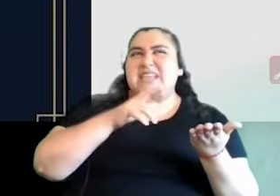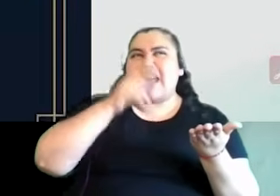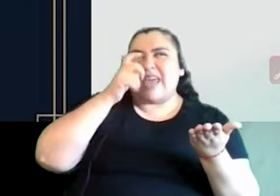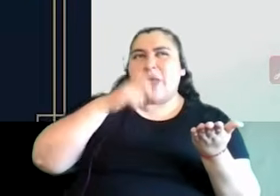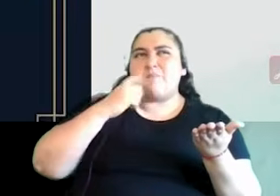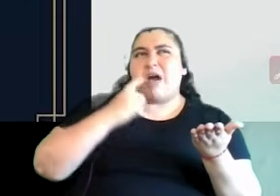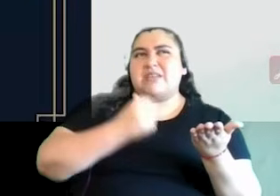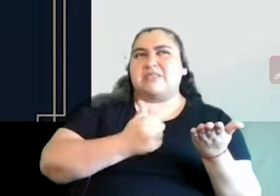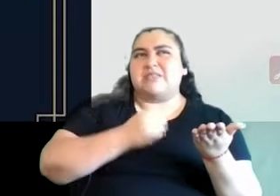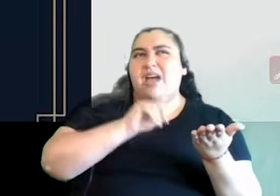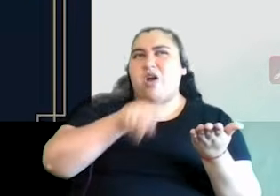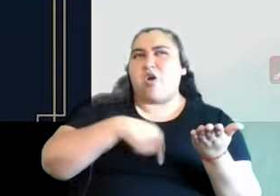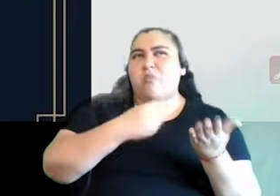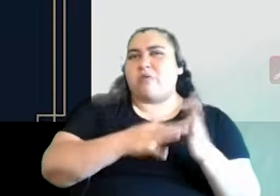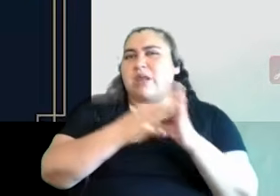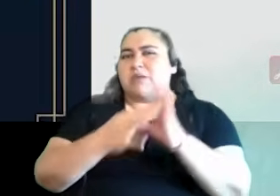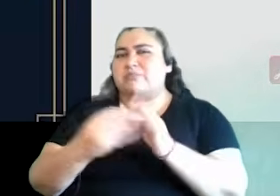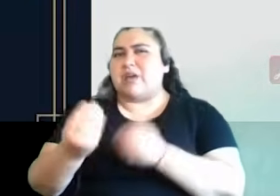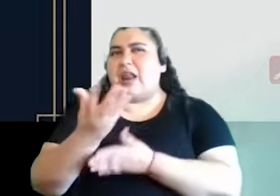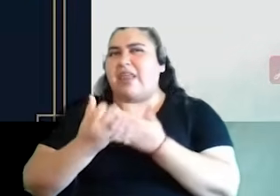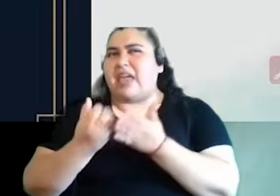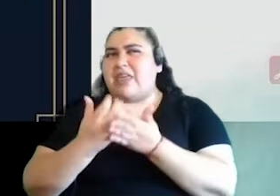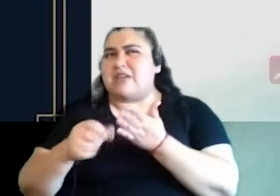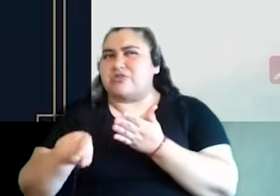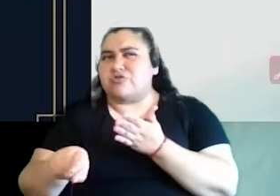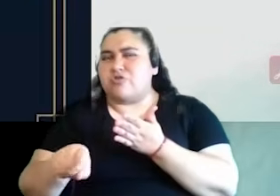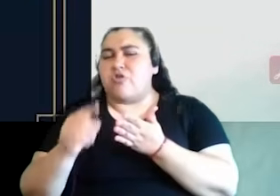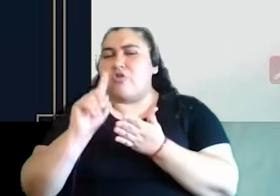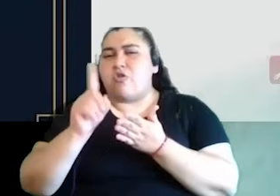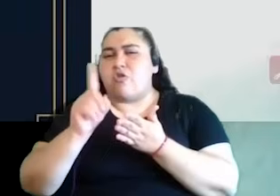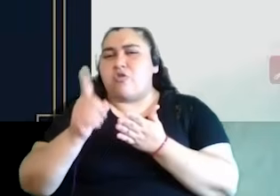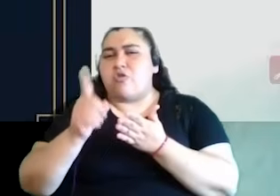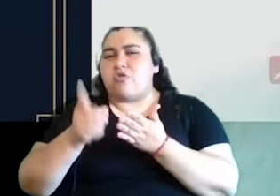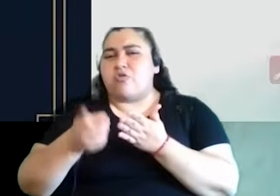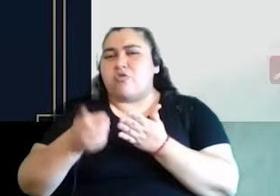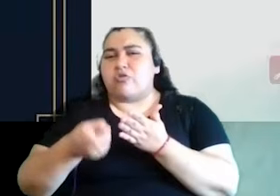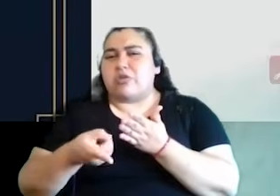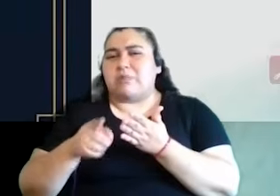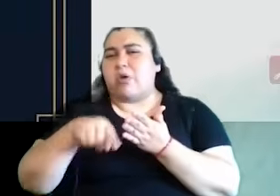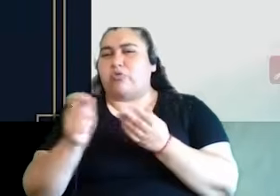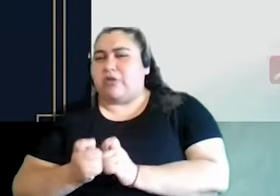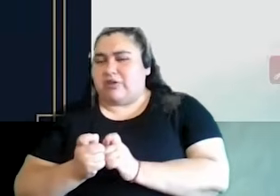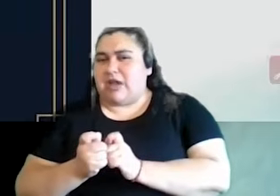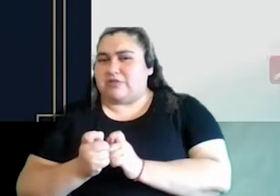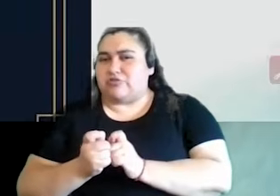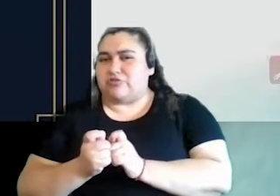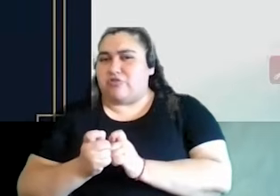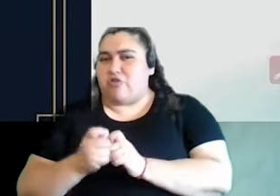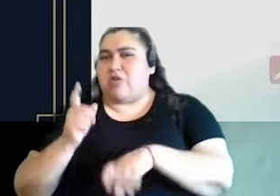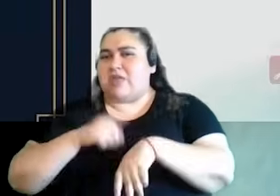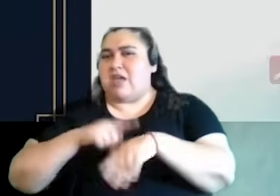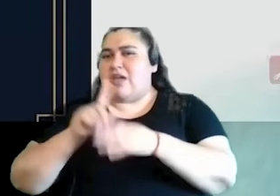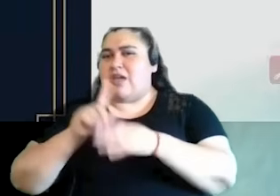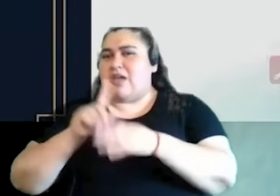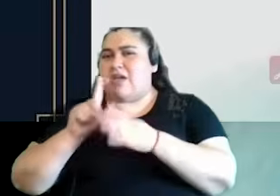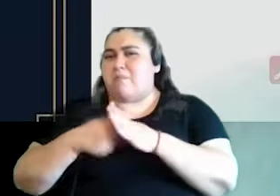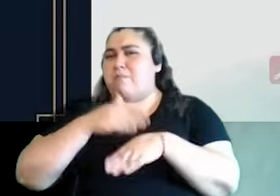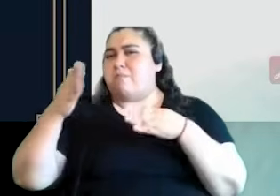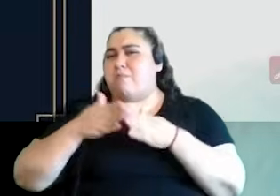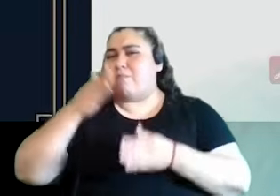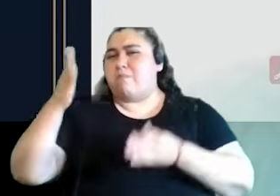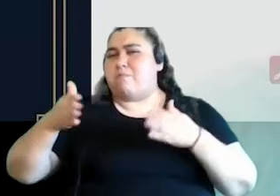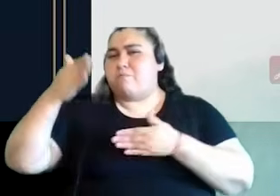régimen de liquidación y cuándo se vincula con las modificaciones en materia del instituto de prescripción. Y por eso hago